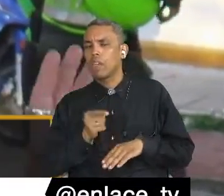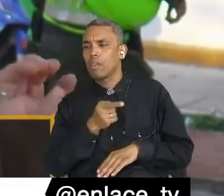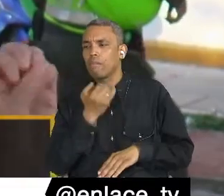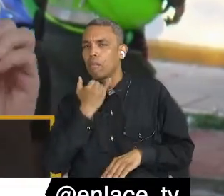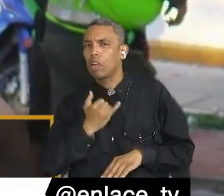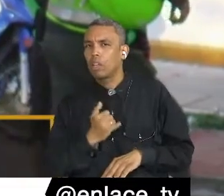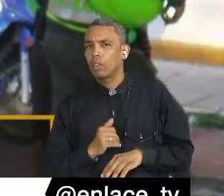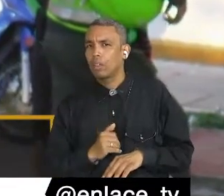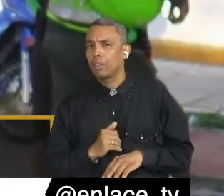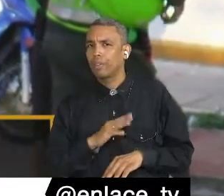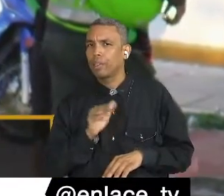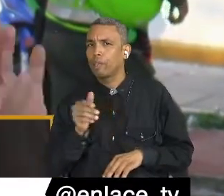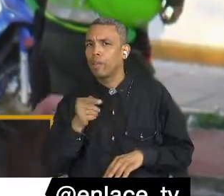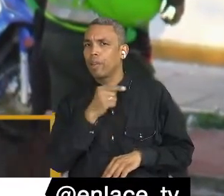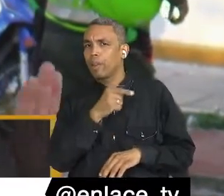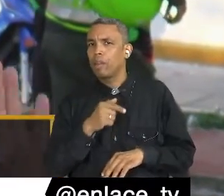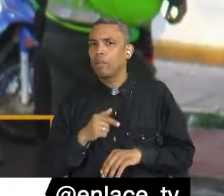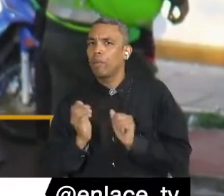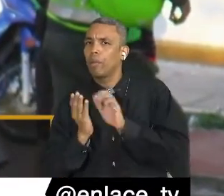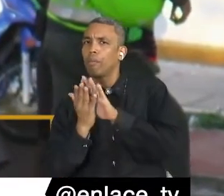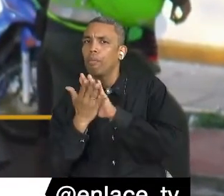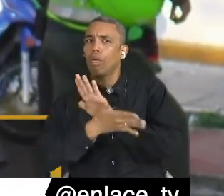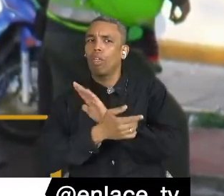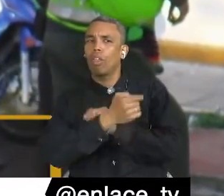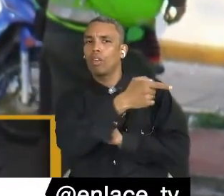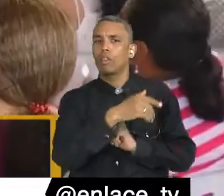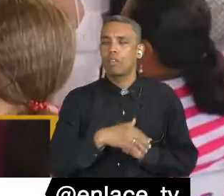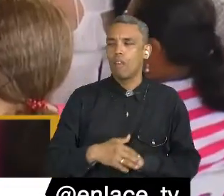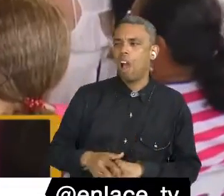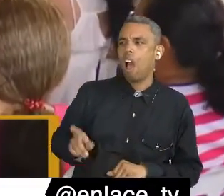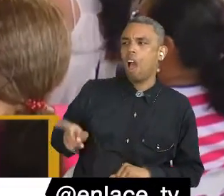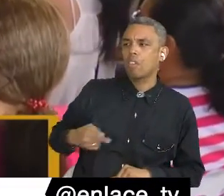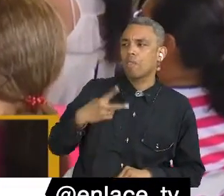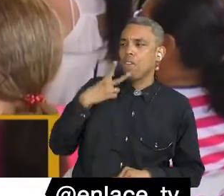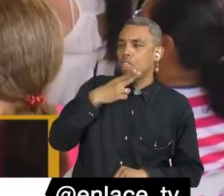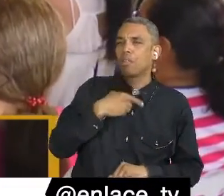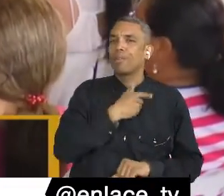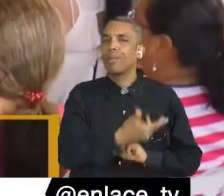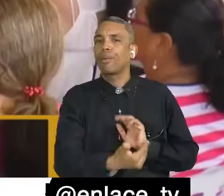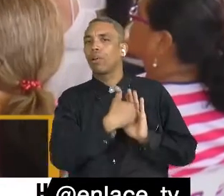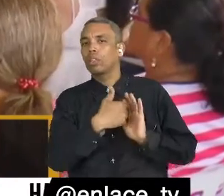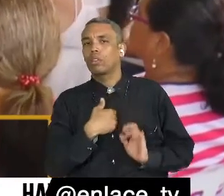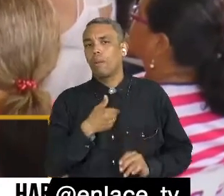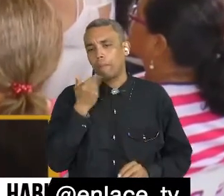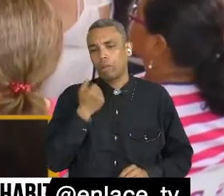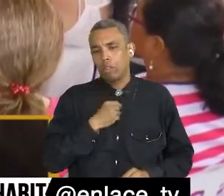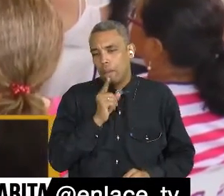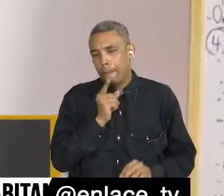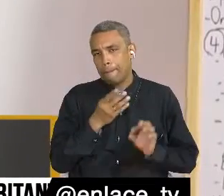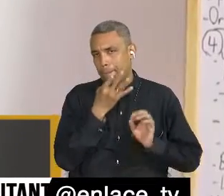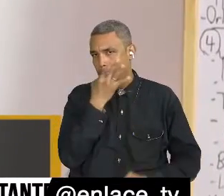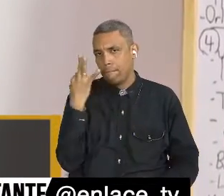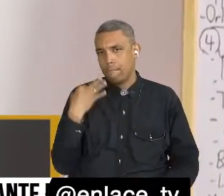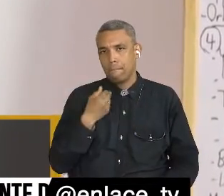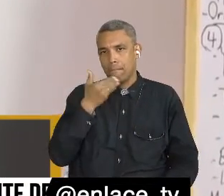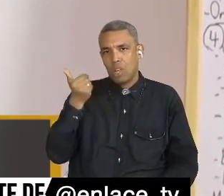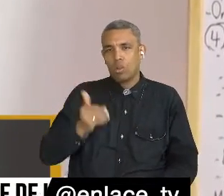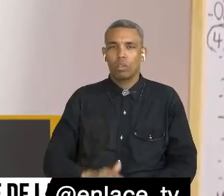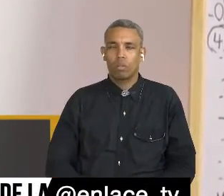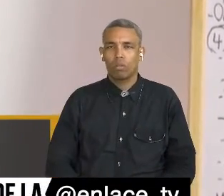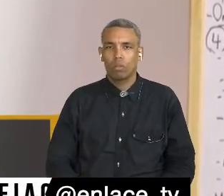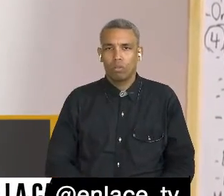filtrado y muchos compañeros se han visto amenazados por eso. Para acabar con ese estigma y el miedo de algunos habitantes de Barranca